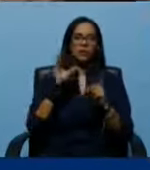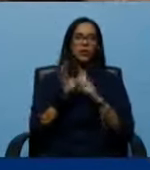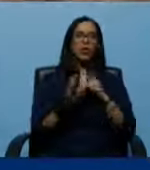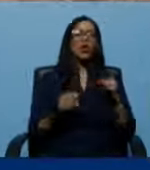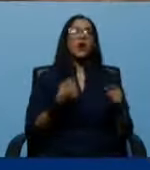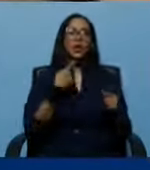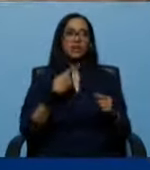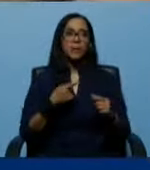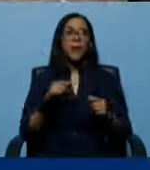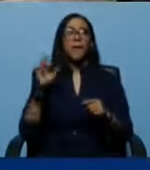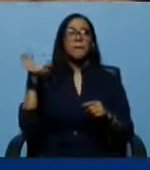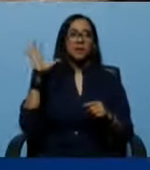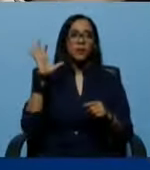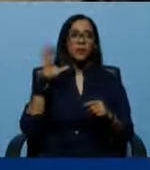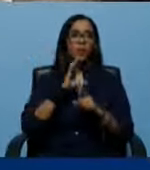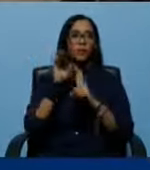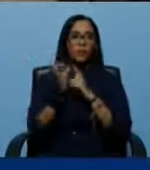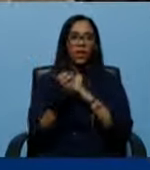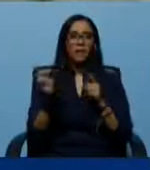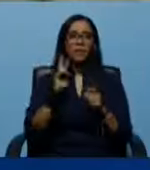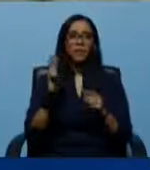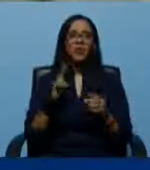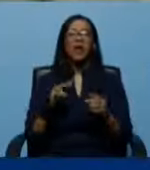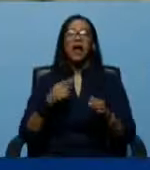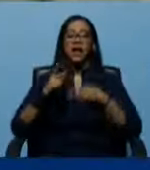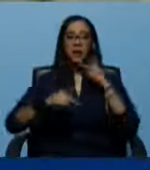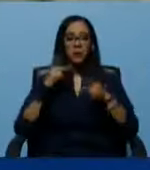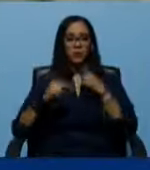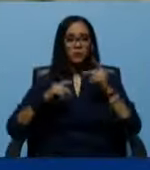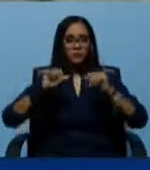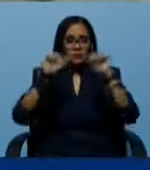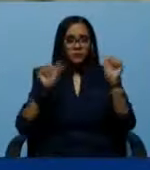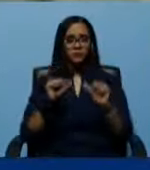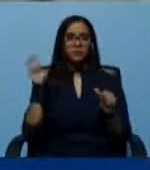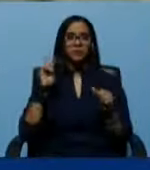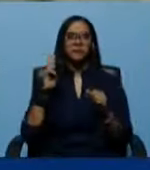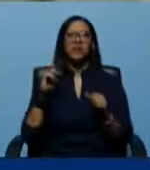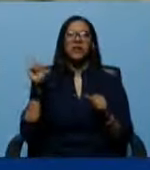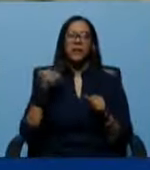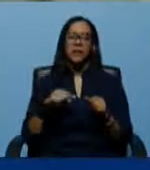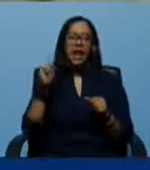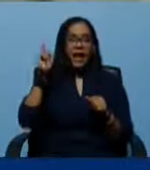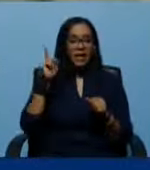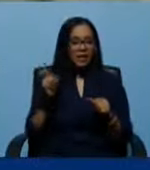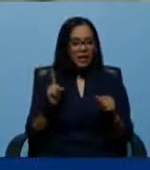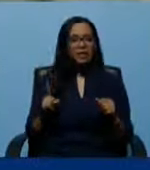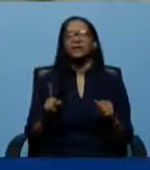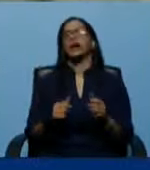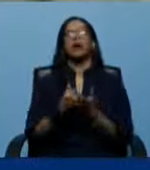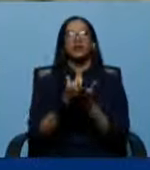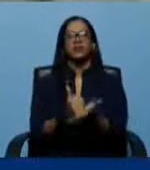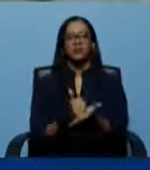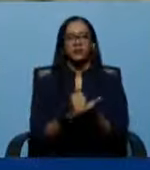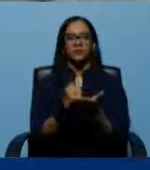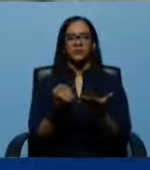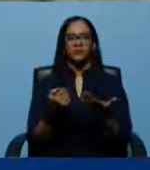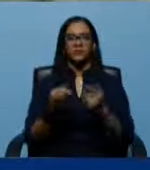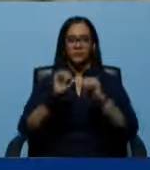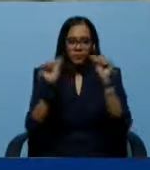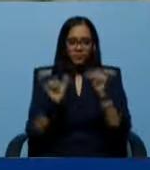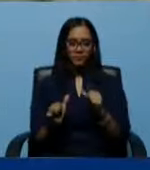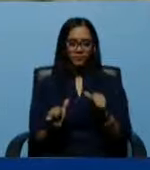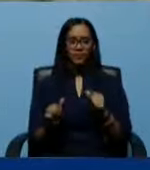cuando decimos patrimonio cultural venezolano, nos referimos a la producción artística venezolana y también a aquellos bienes culturales que, siendo de artistas